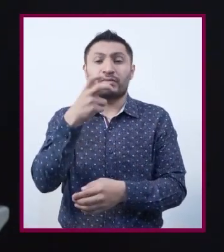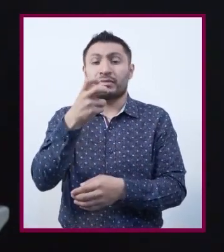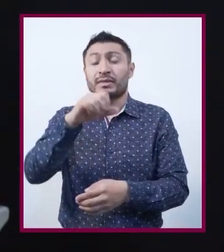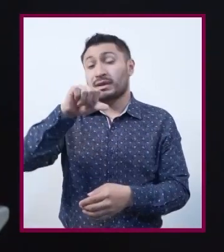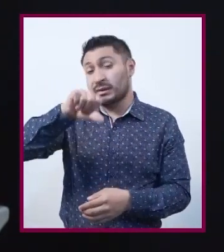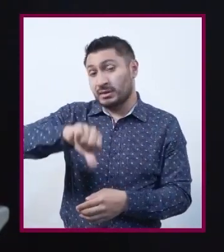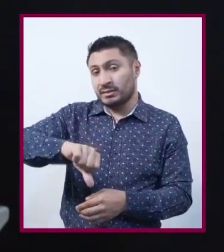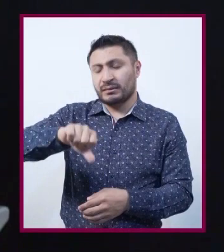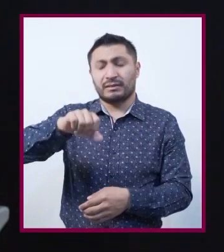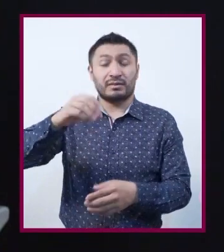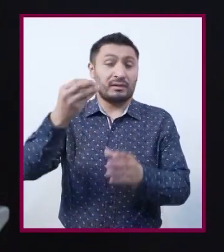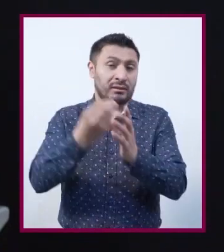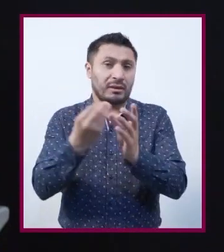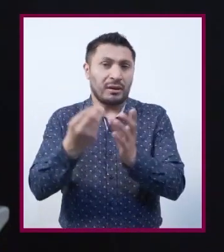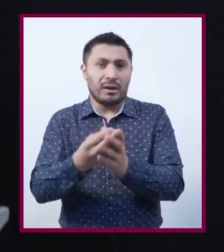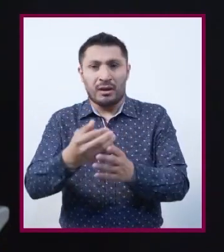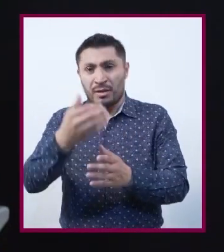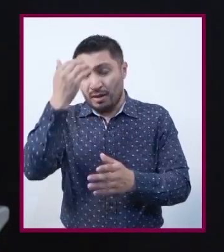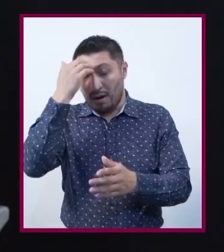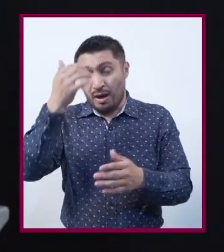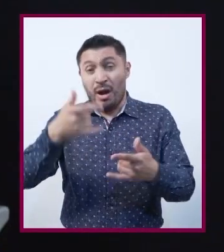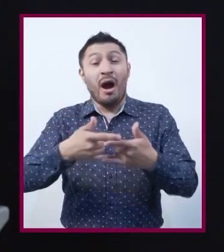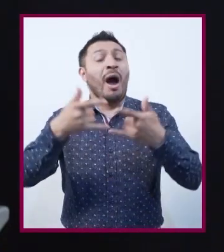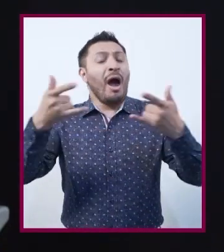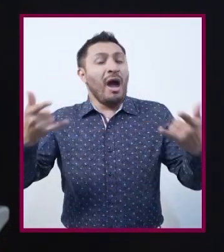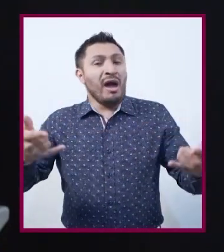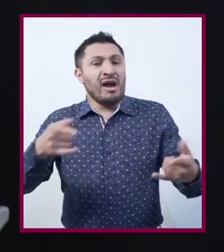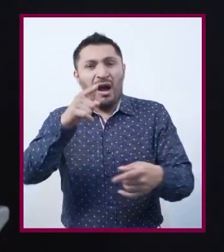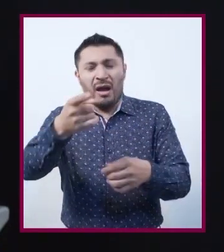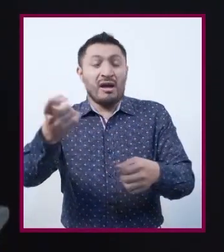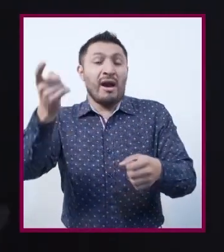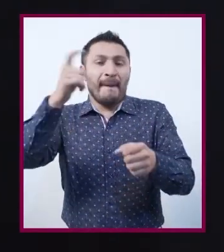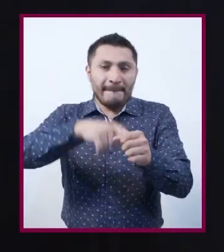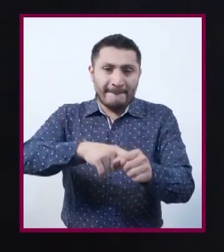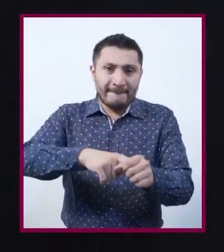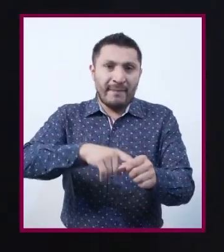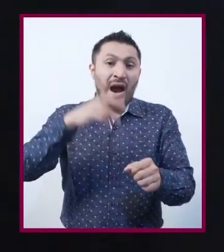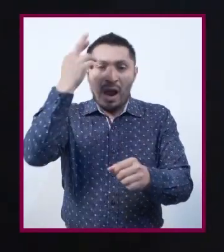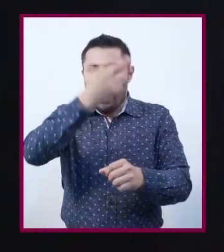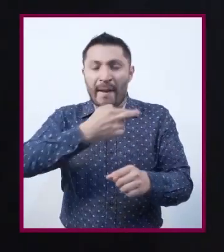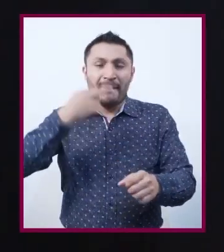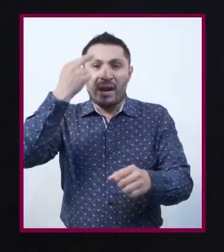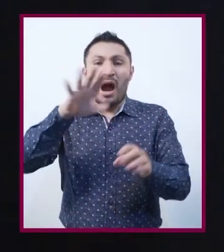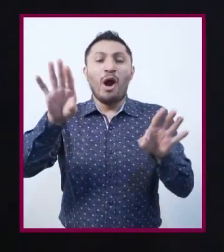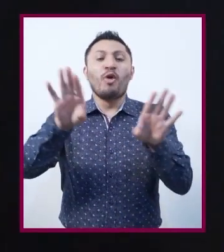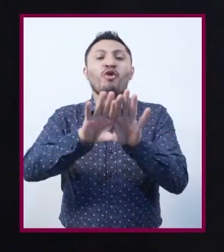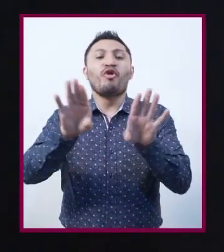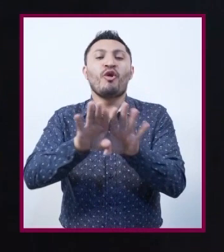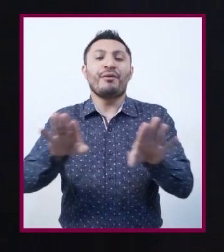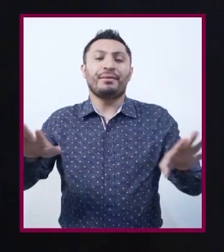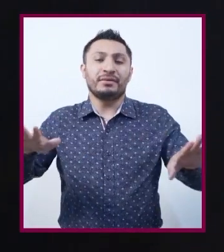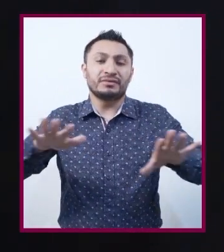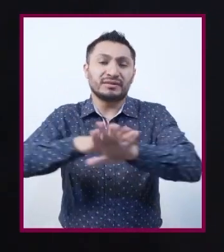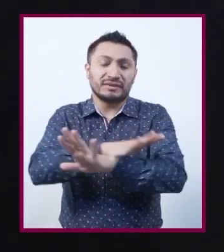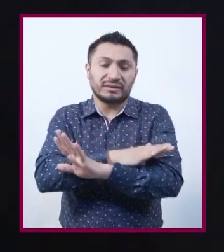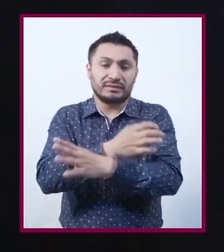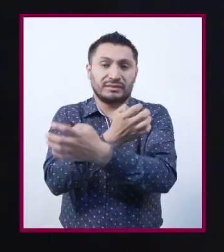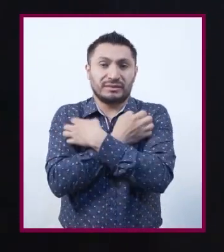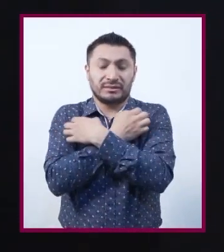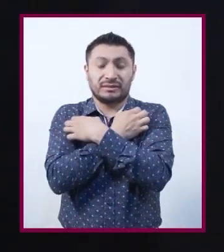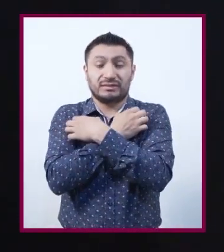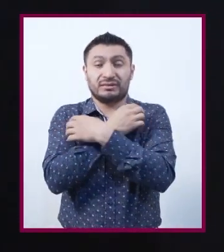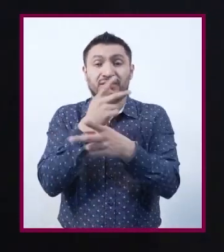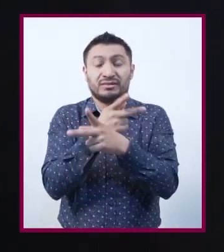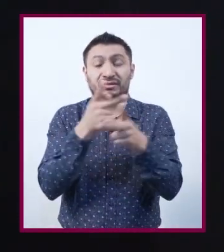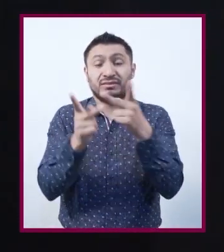de tu programa de Conciencia Histórica, El pasado no ha pasado, conéctate. Revisaremos la evolución y transformación de la educación media